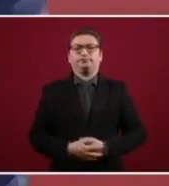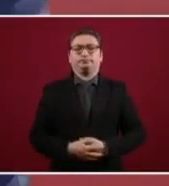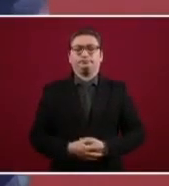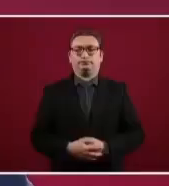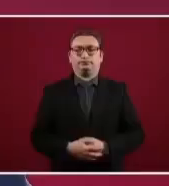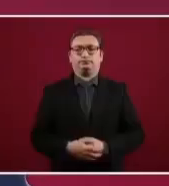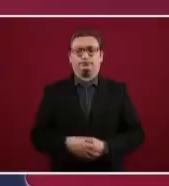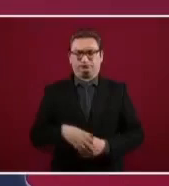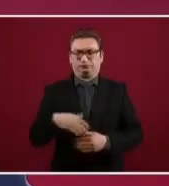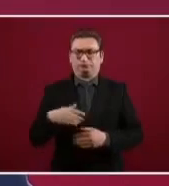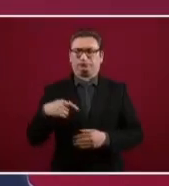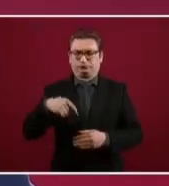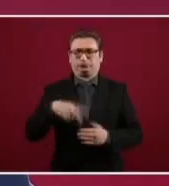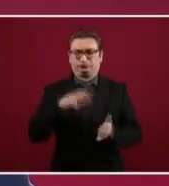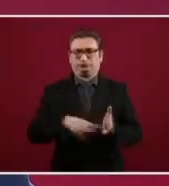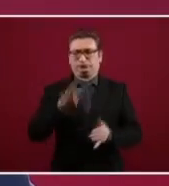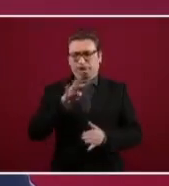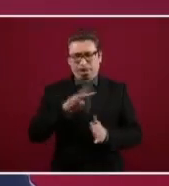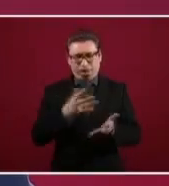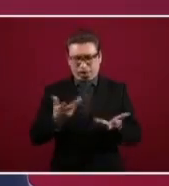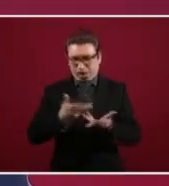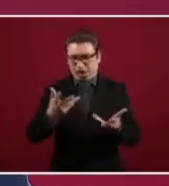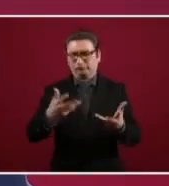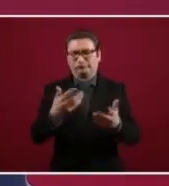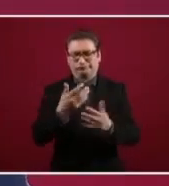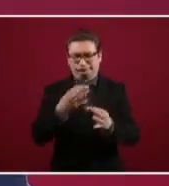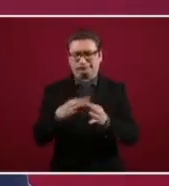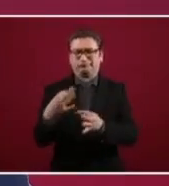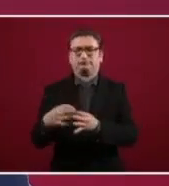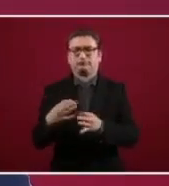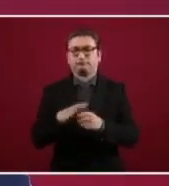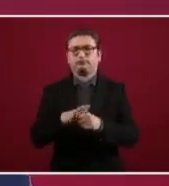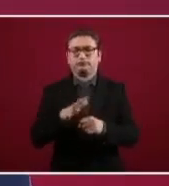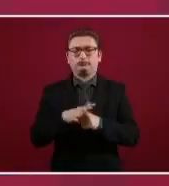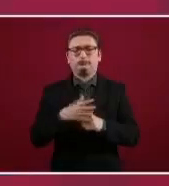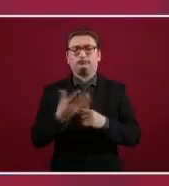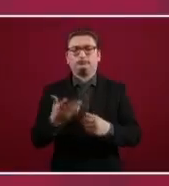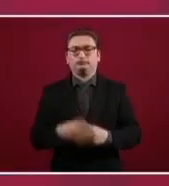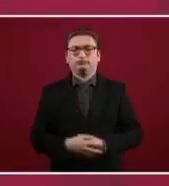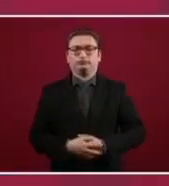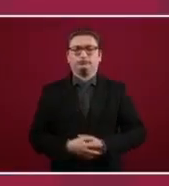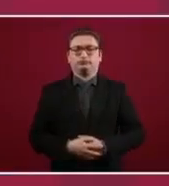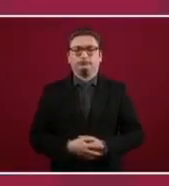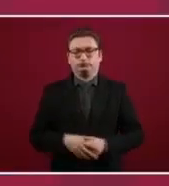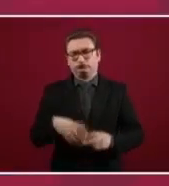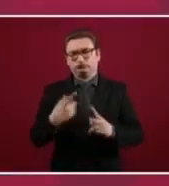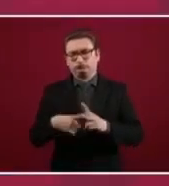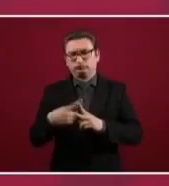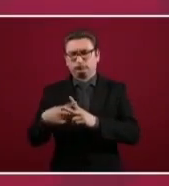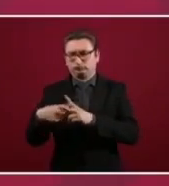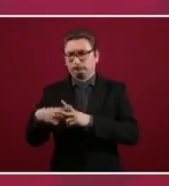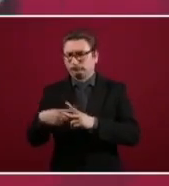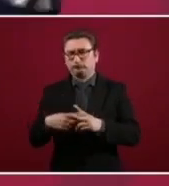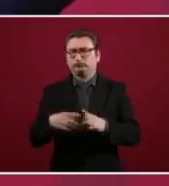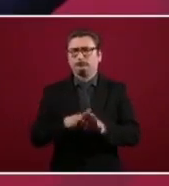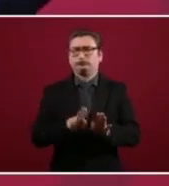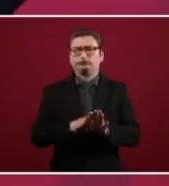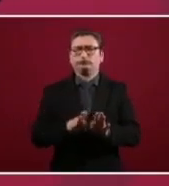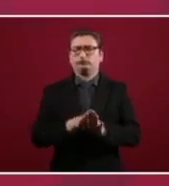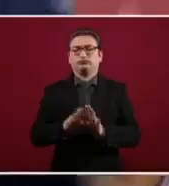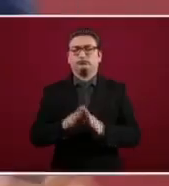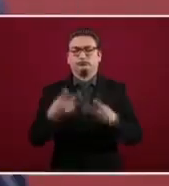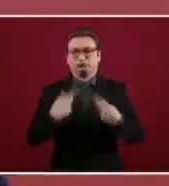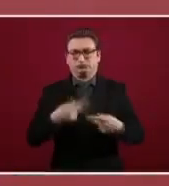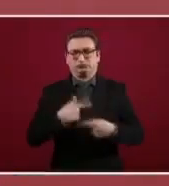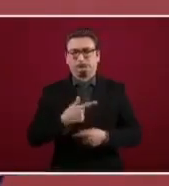y se aplicó este año una fórmula en donde el que gana